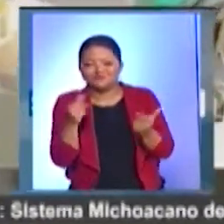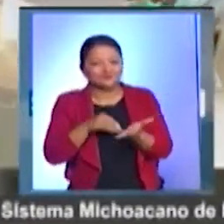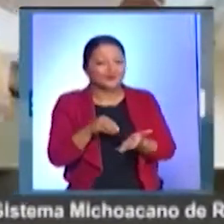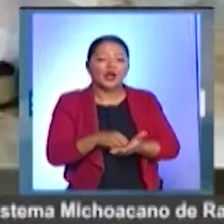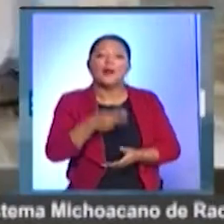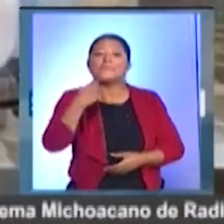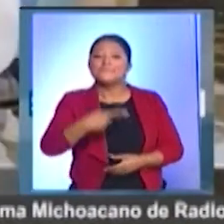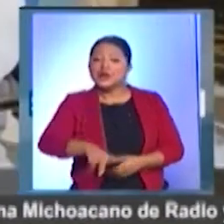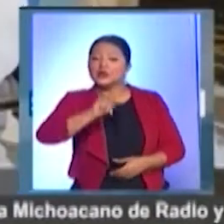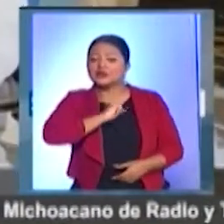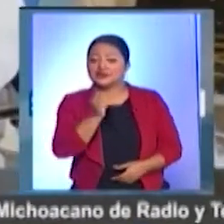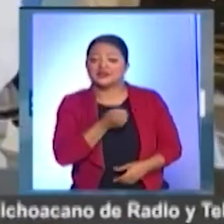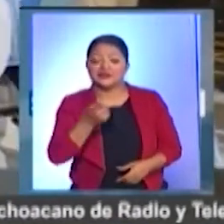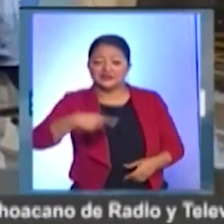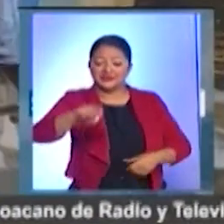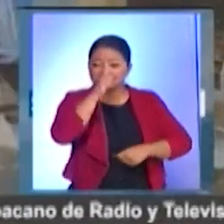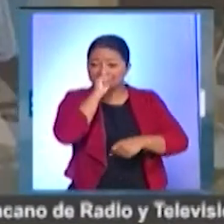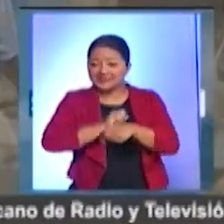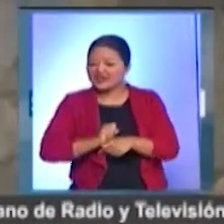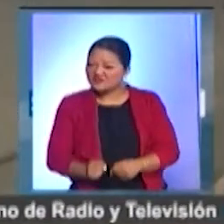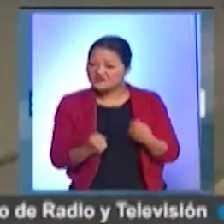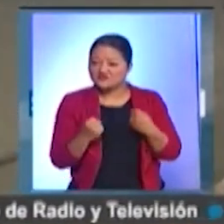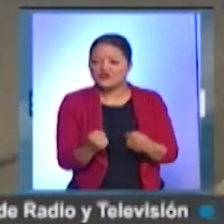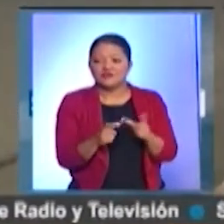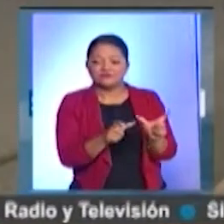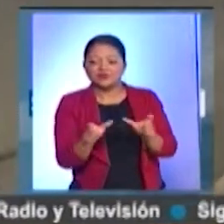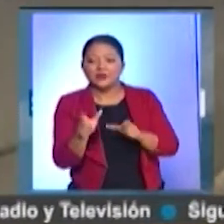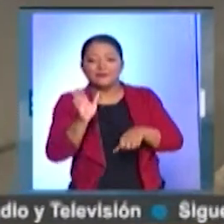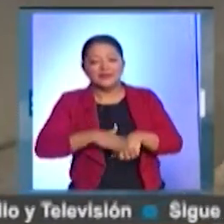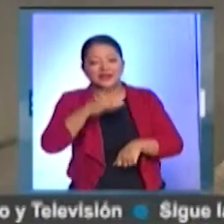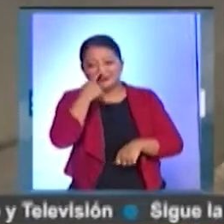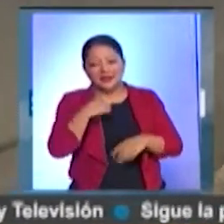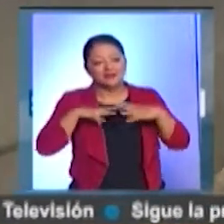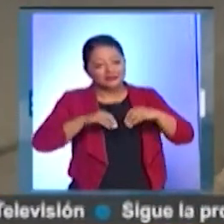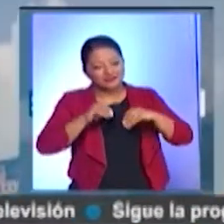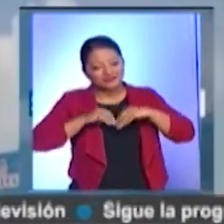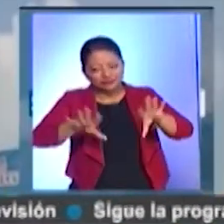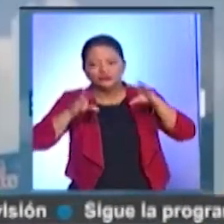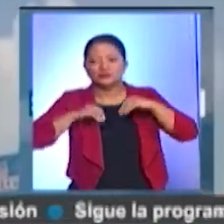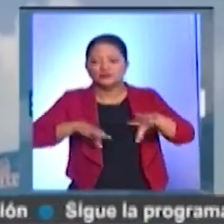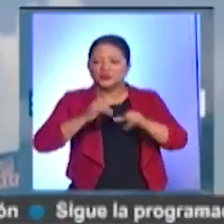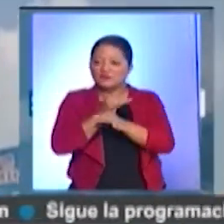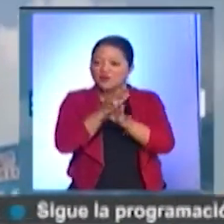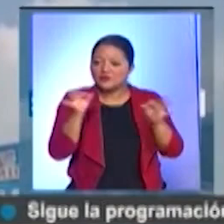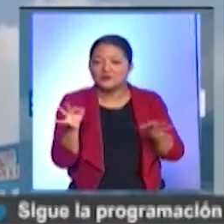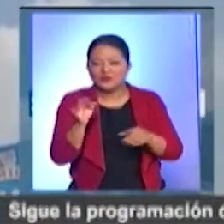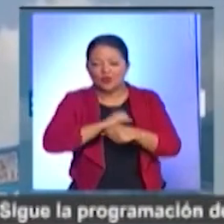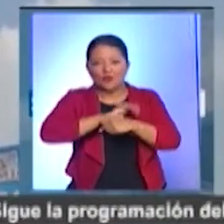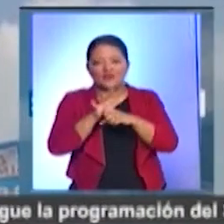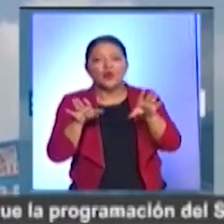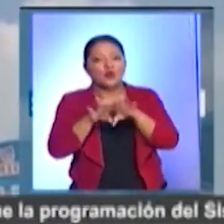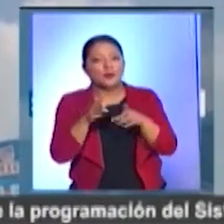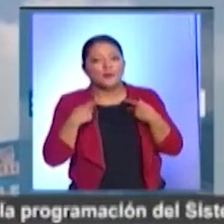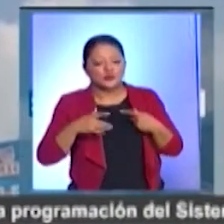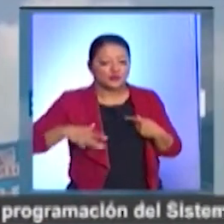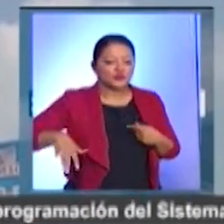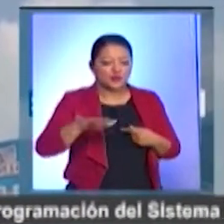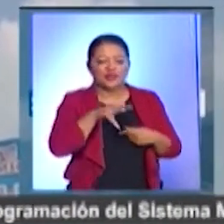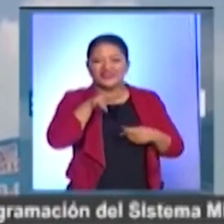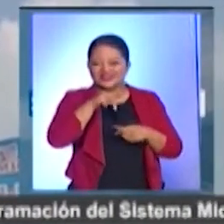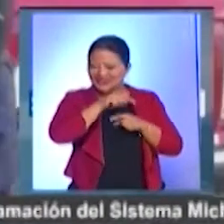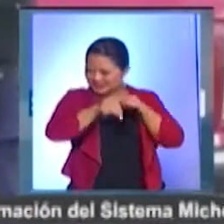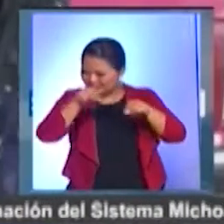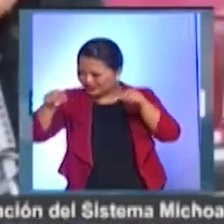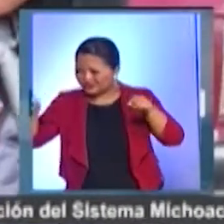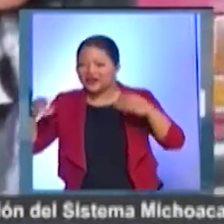secretaría de salud de michoacán está reforzando acciones para mantener informada a la población sobre kobe 19 se han distribuido ya en las 8 jurisdicciones sanitarias